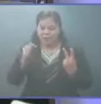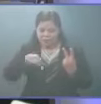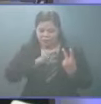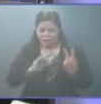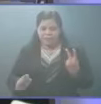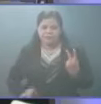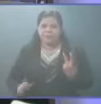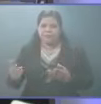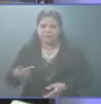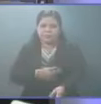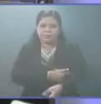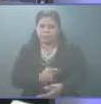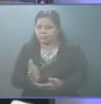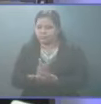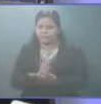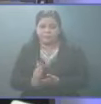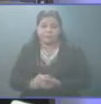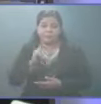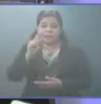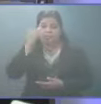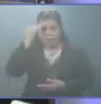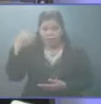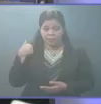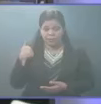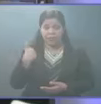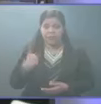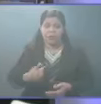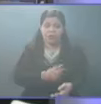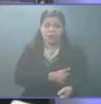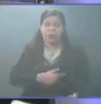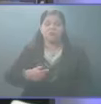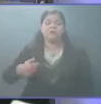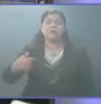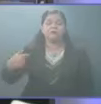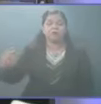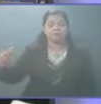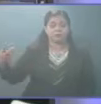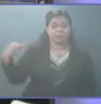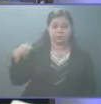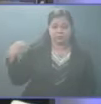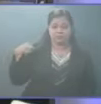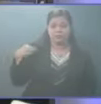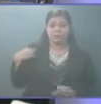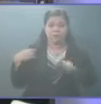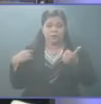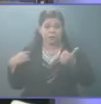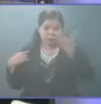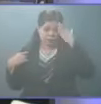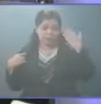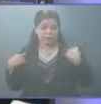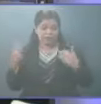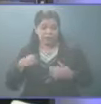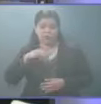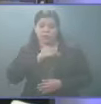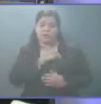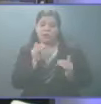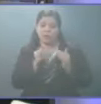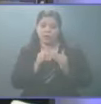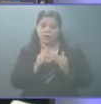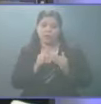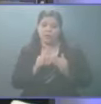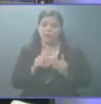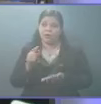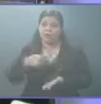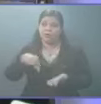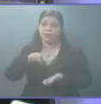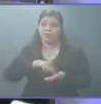los hospitales, ¿verdad? Hay una geriatra en el hospital militar, y está también la doctora, pero a nivel central